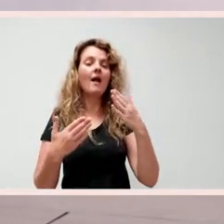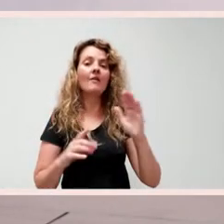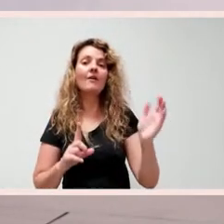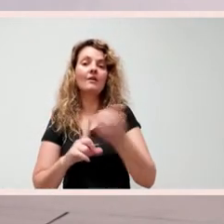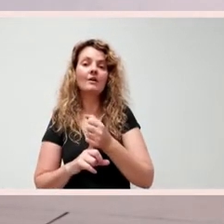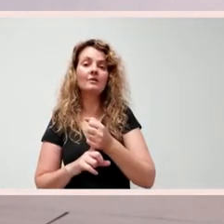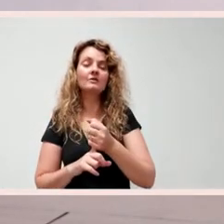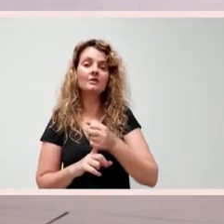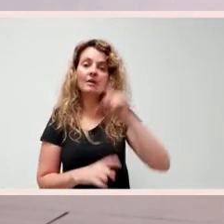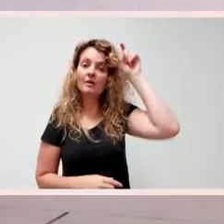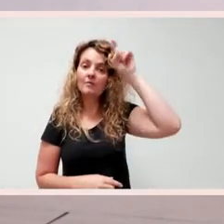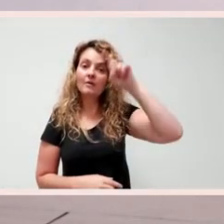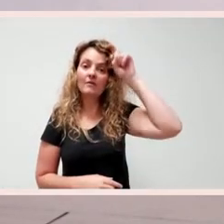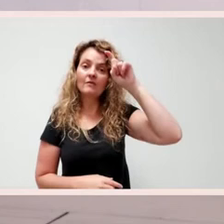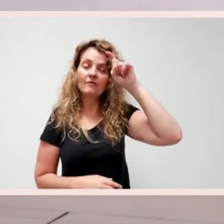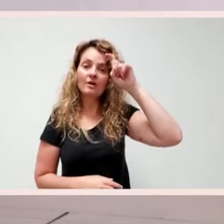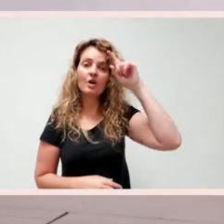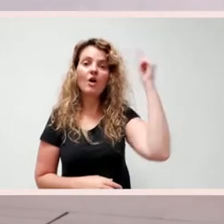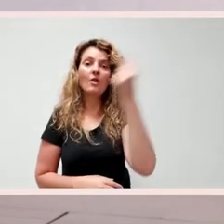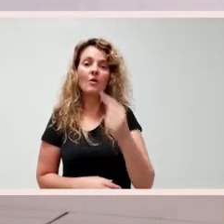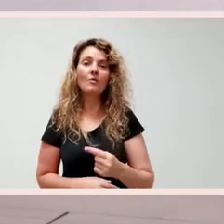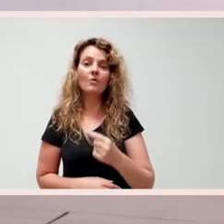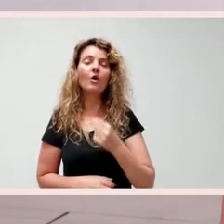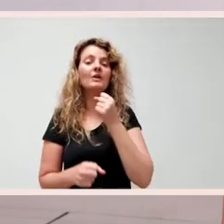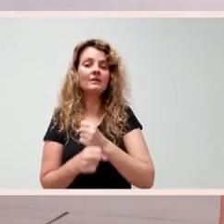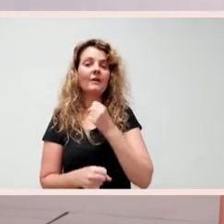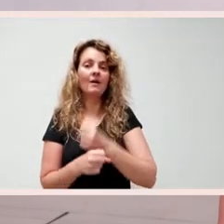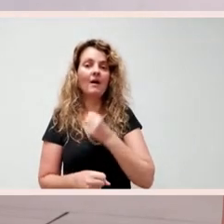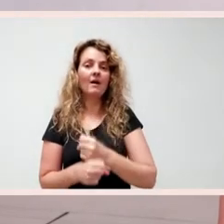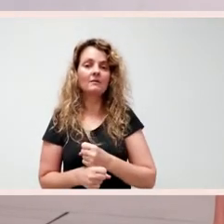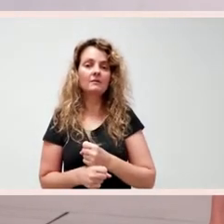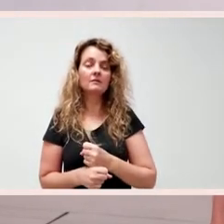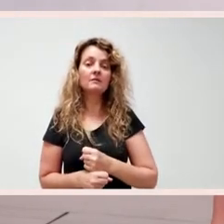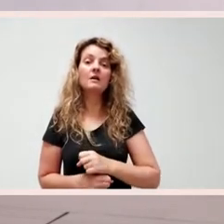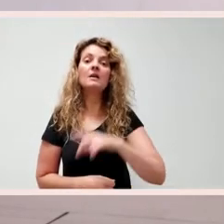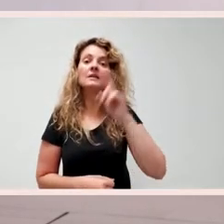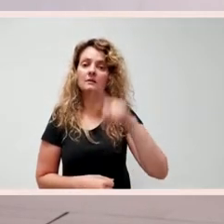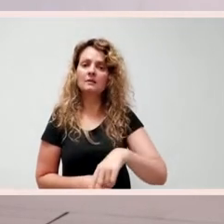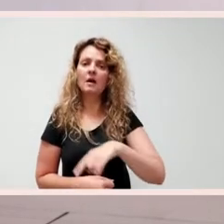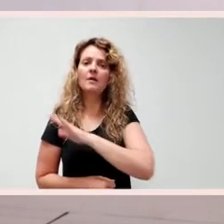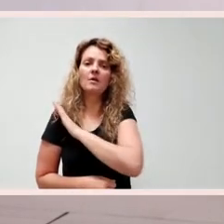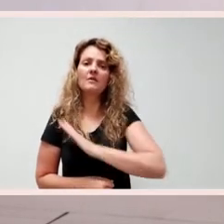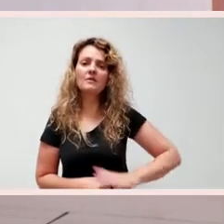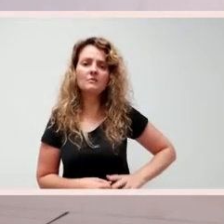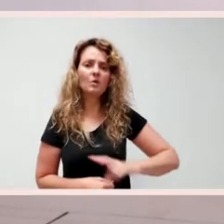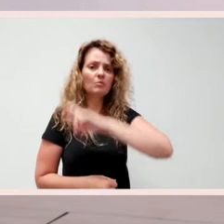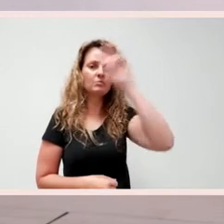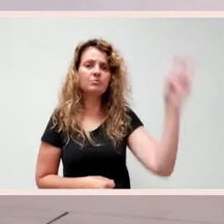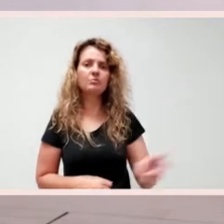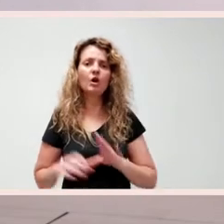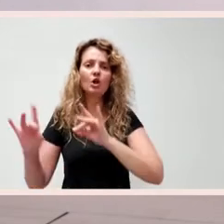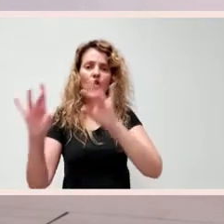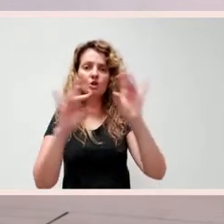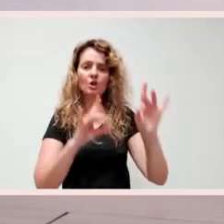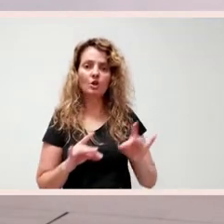xubilarse, contraeu unha especie de enfermidade de síndrome raro que se chamaba de Guillain-Barré, que lle afectaba a nivel neurolóxico a todo o seu